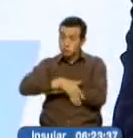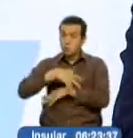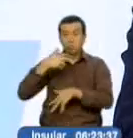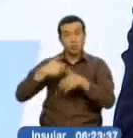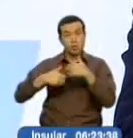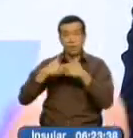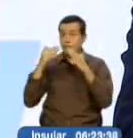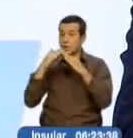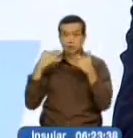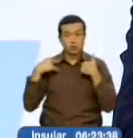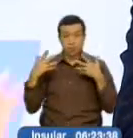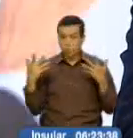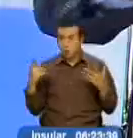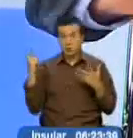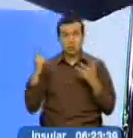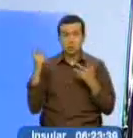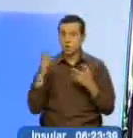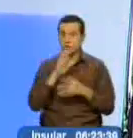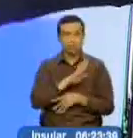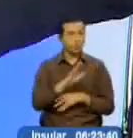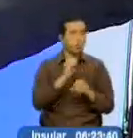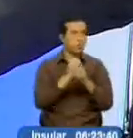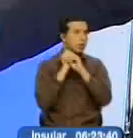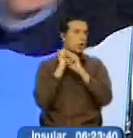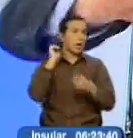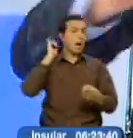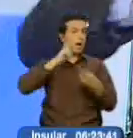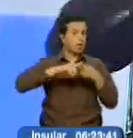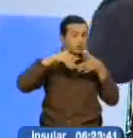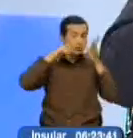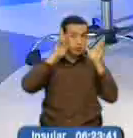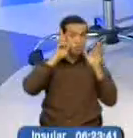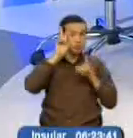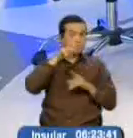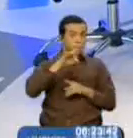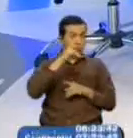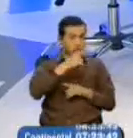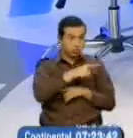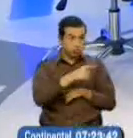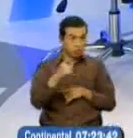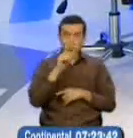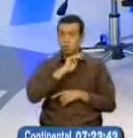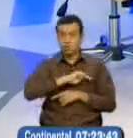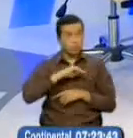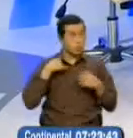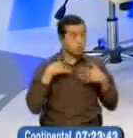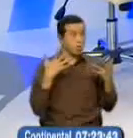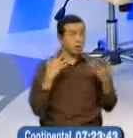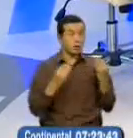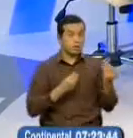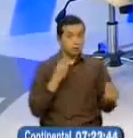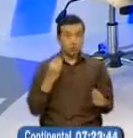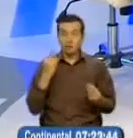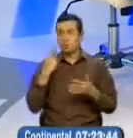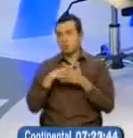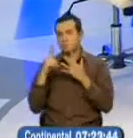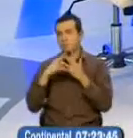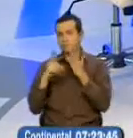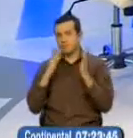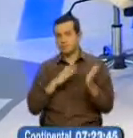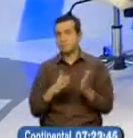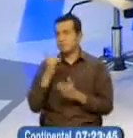dificultad de vivienda. O sea, tienen la obligación ellos, hasta esa fecha. Ellos, sí. ¿Qué pasa si los municipios incumplen? Ahí hay varias graduaciones